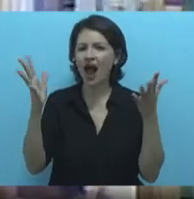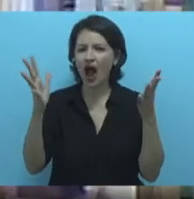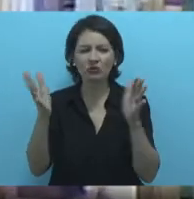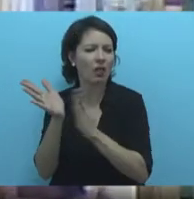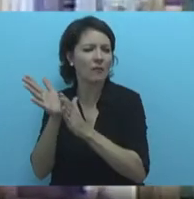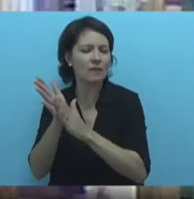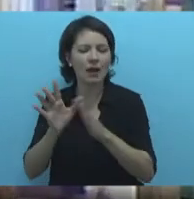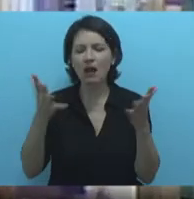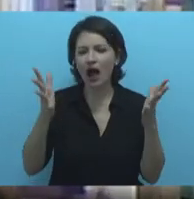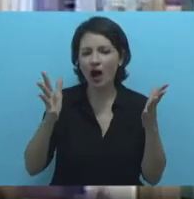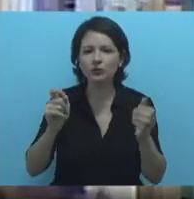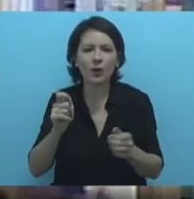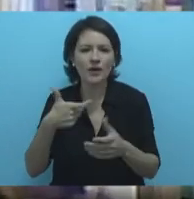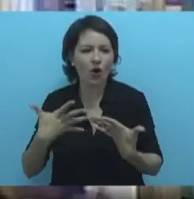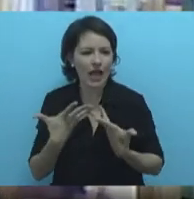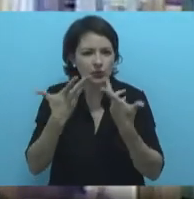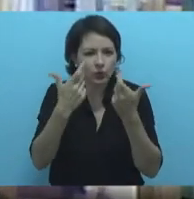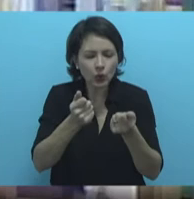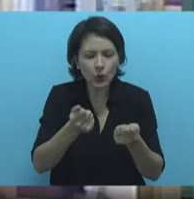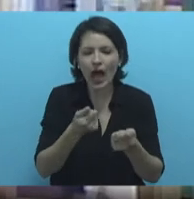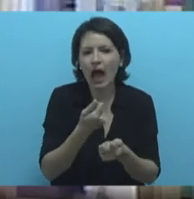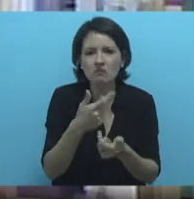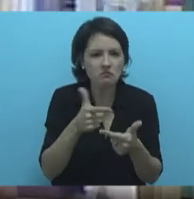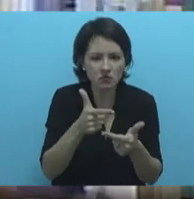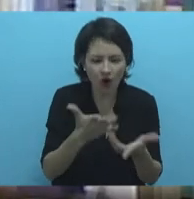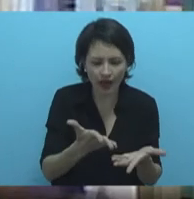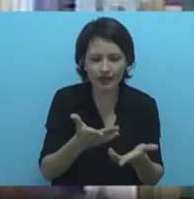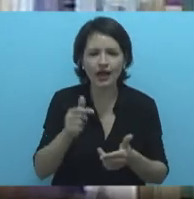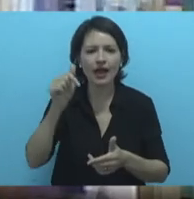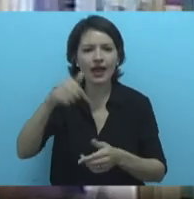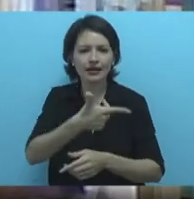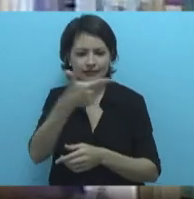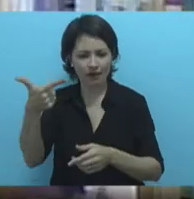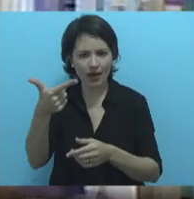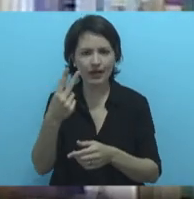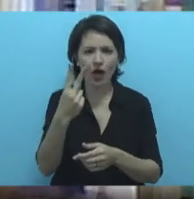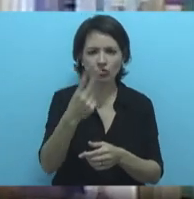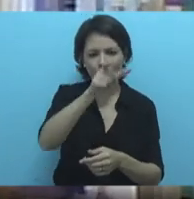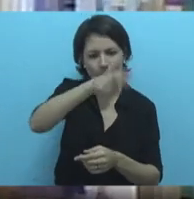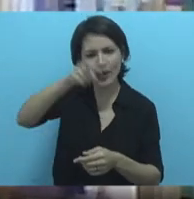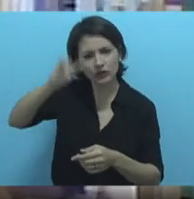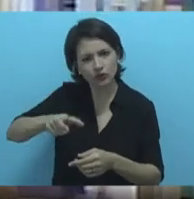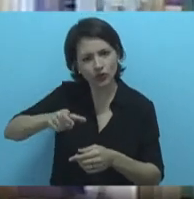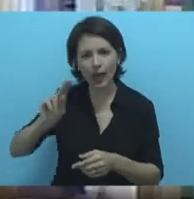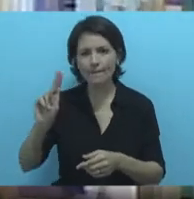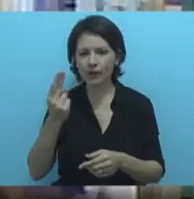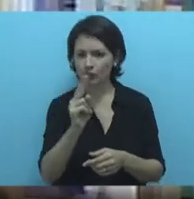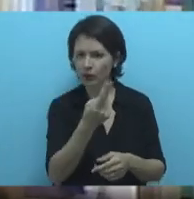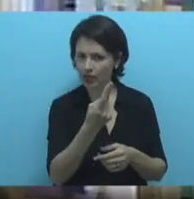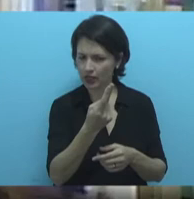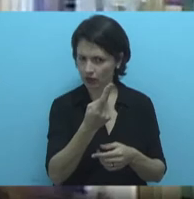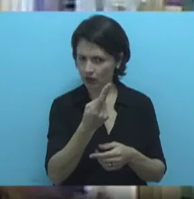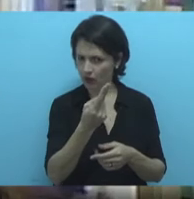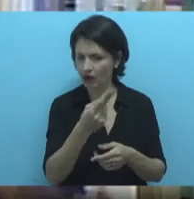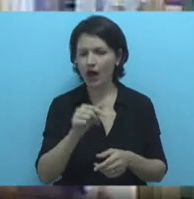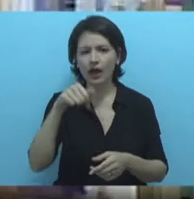restauraron nombres de los primeros cuentos de la provincia caídos en algo que no empieza recién pero